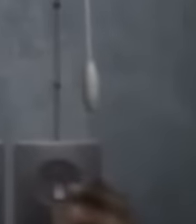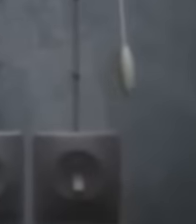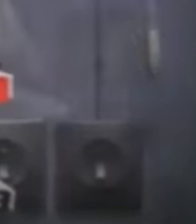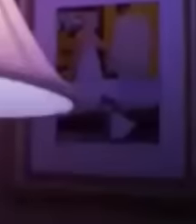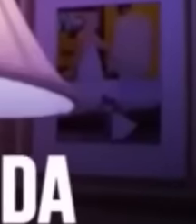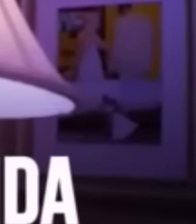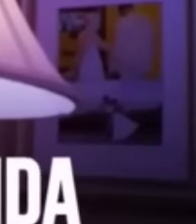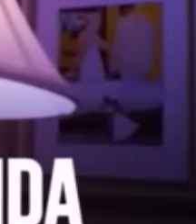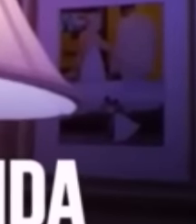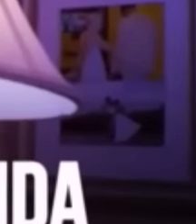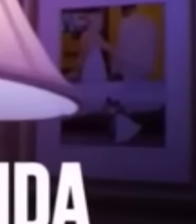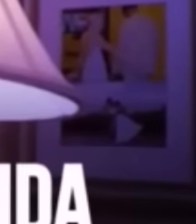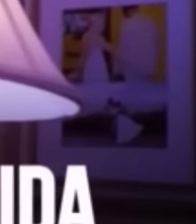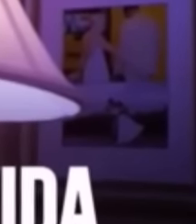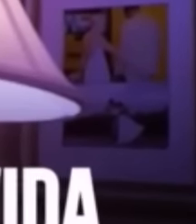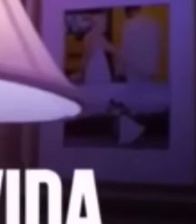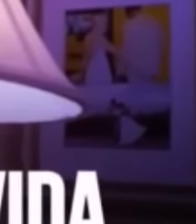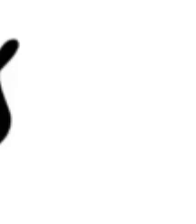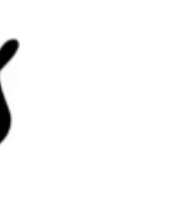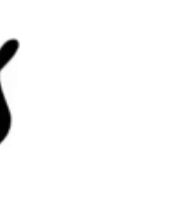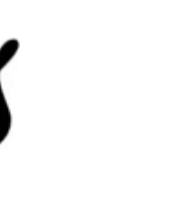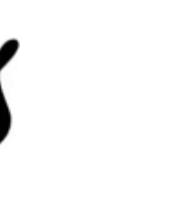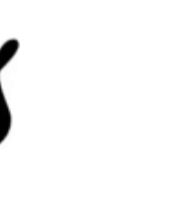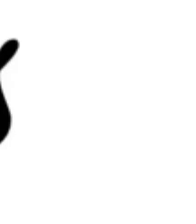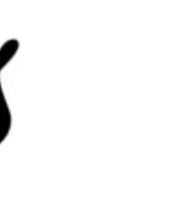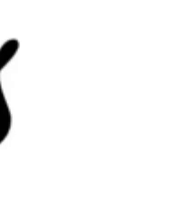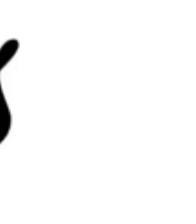Electrofer, ilumina tu vida.